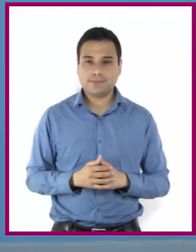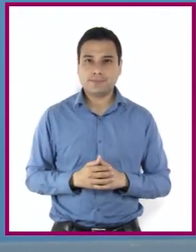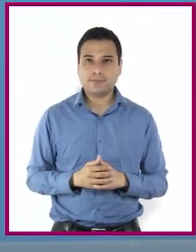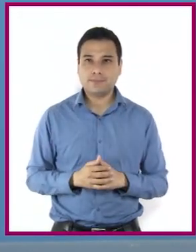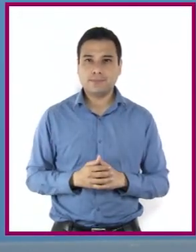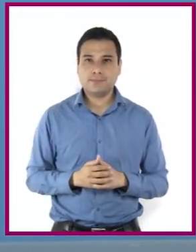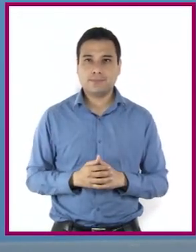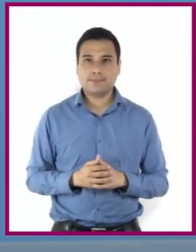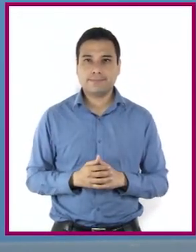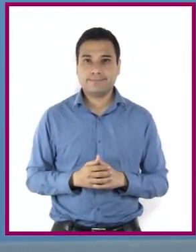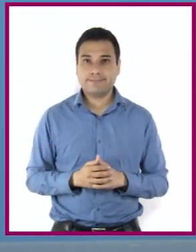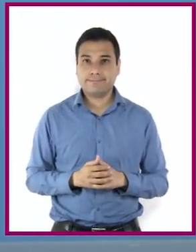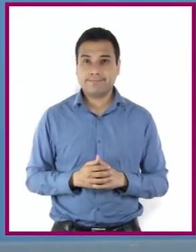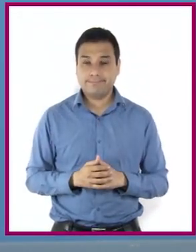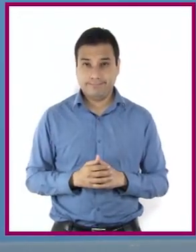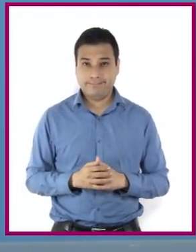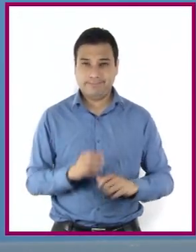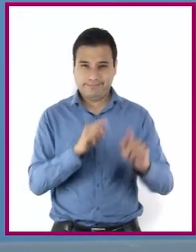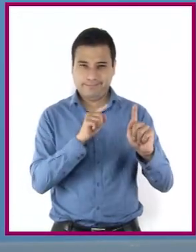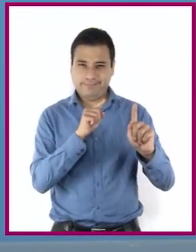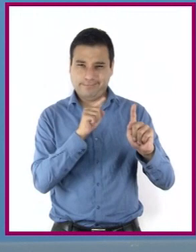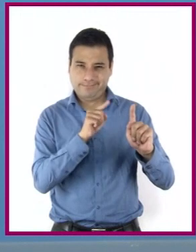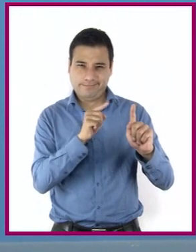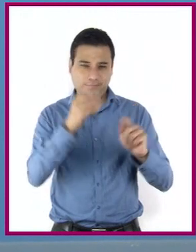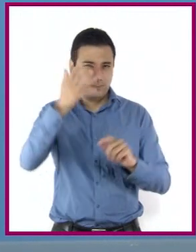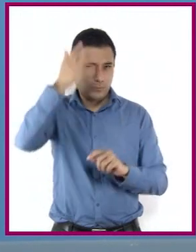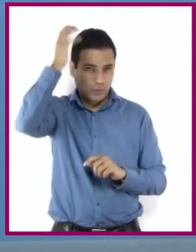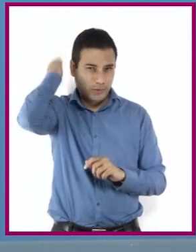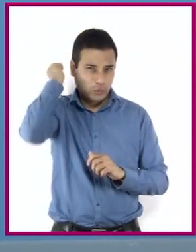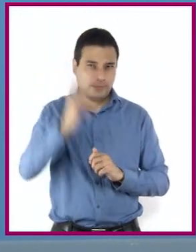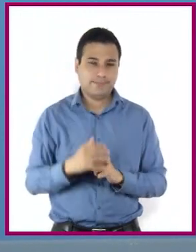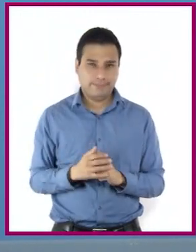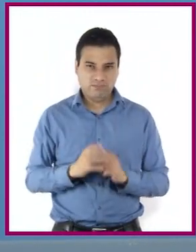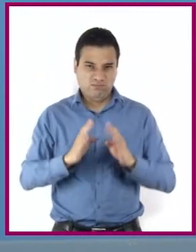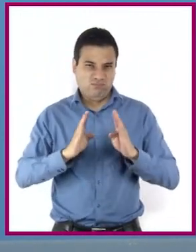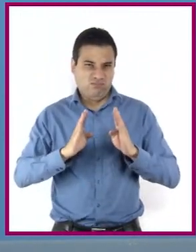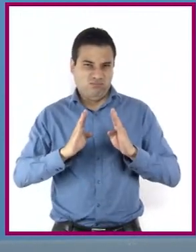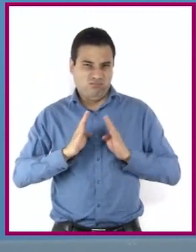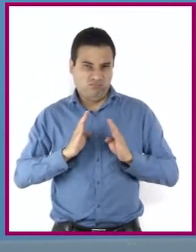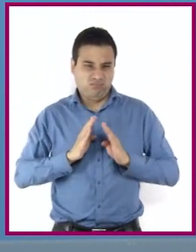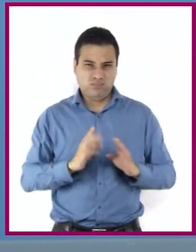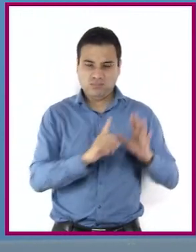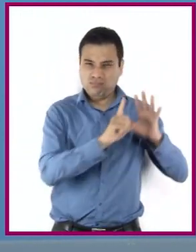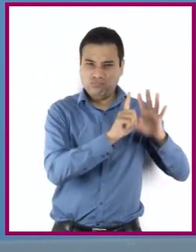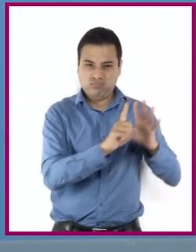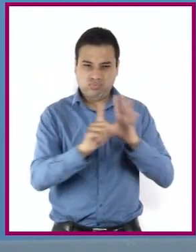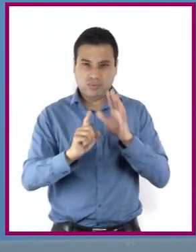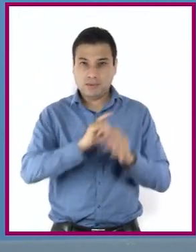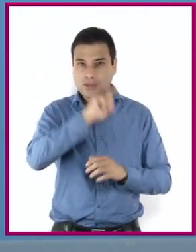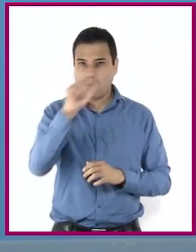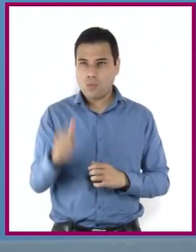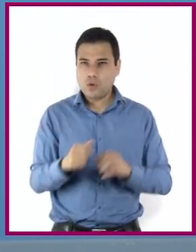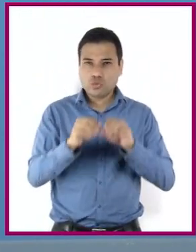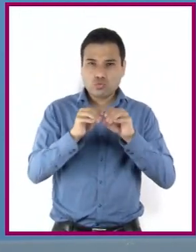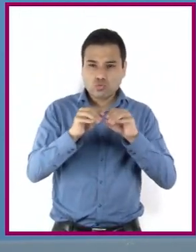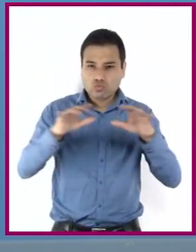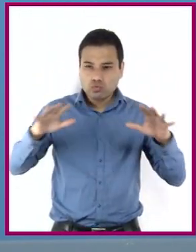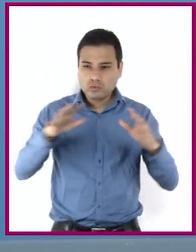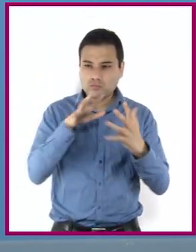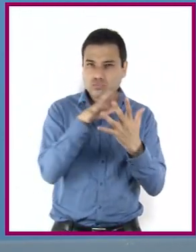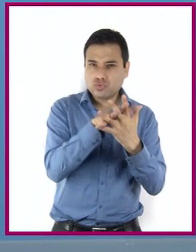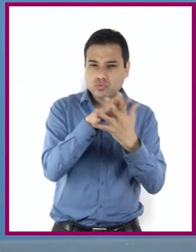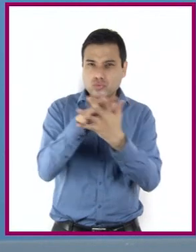se autodenominó el siervo de la nación, reorganizó el ejército insurgente y emprendió una serie de campañas militares con las que puso